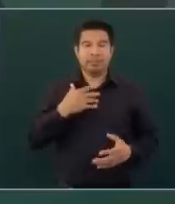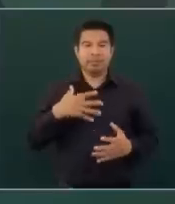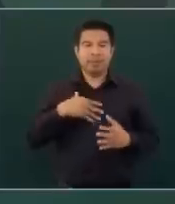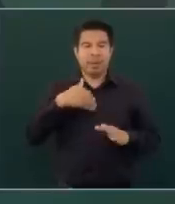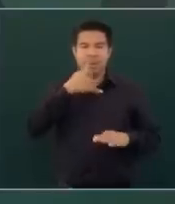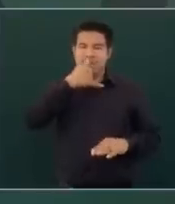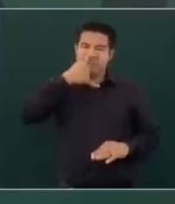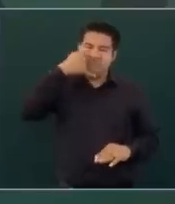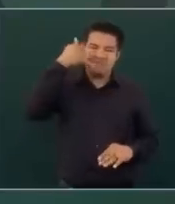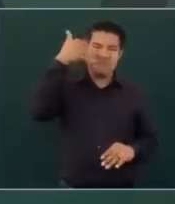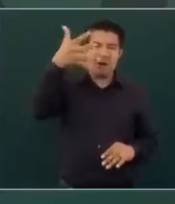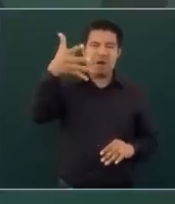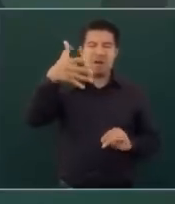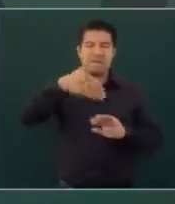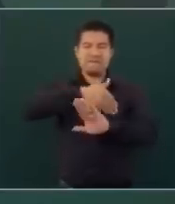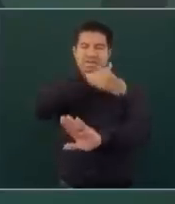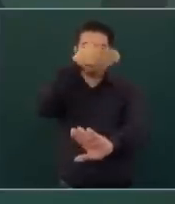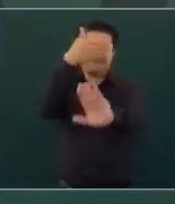insultan,